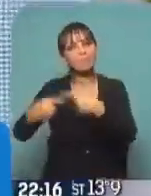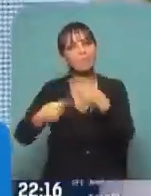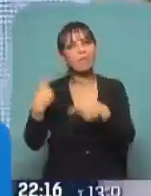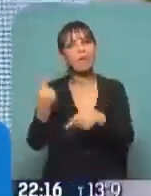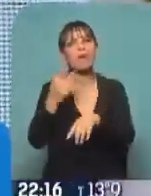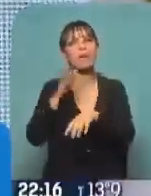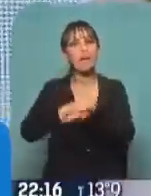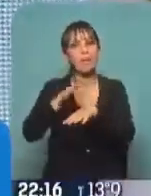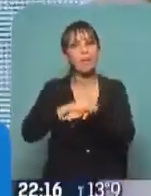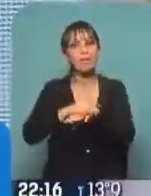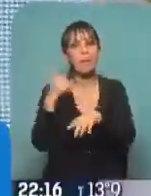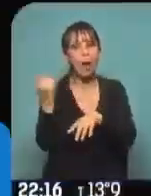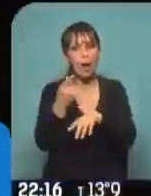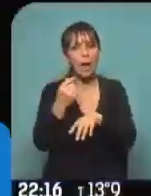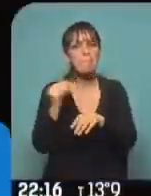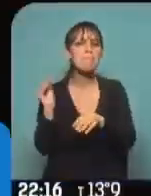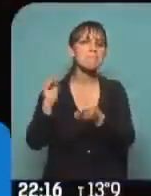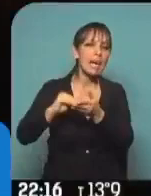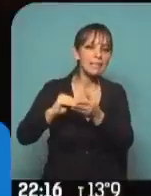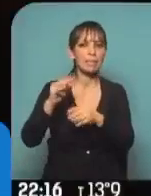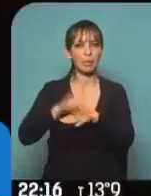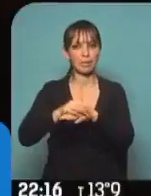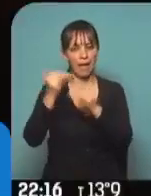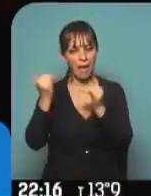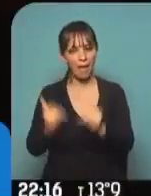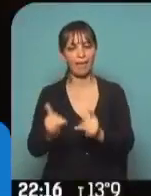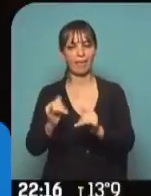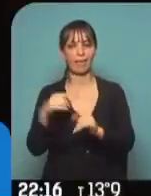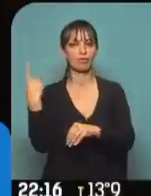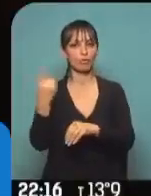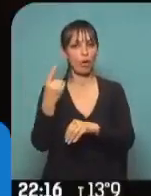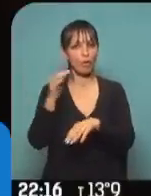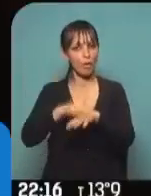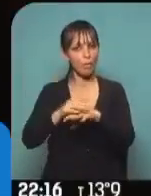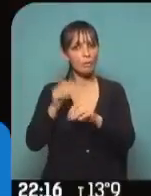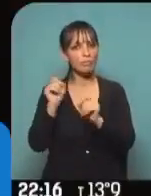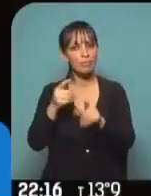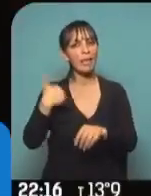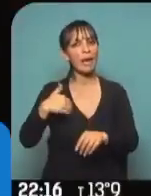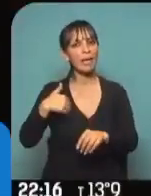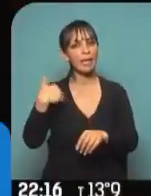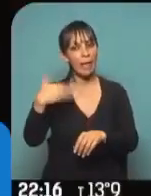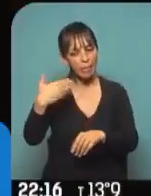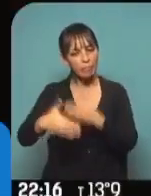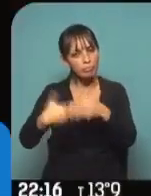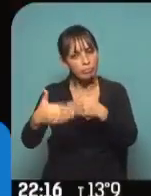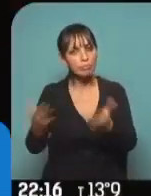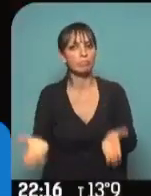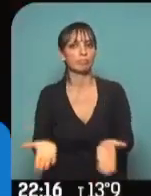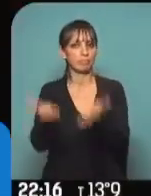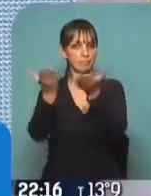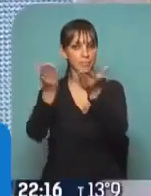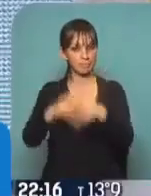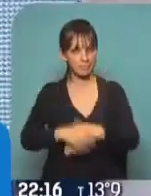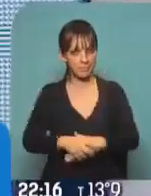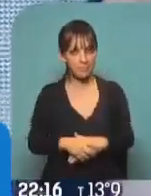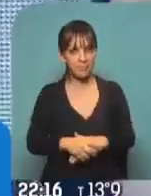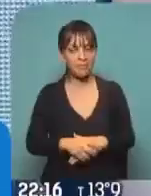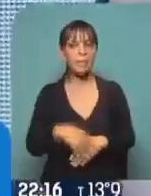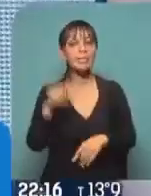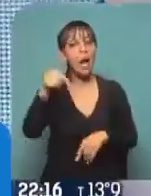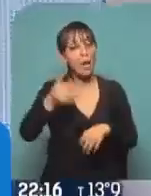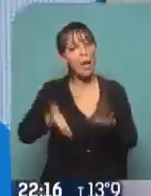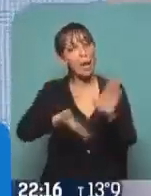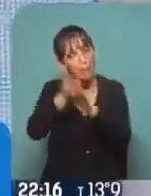responsables. Todos ahora somos más responsables, todos somos más responsables de que este país salga adelante. Así que a